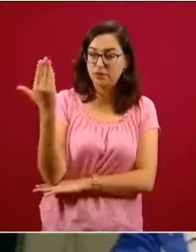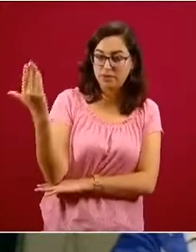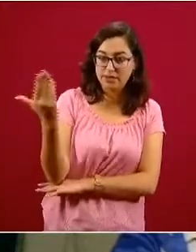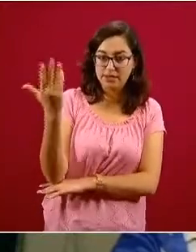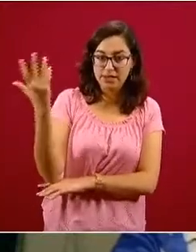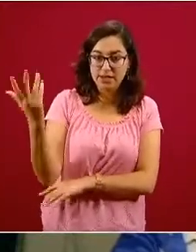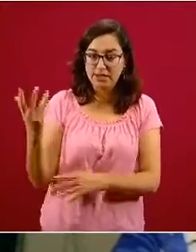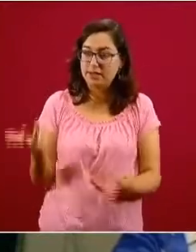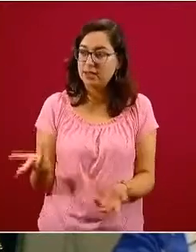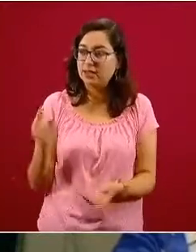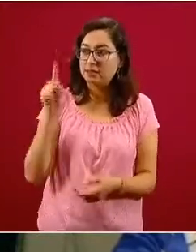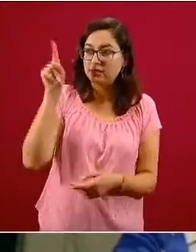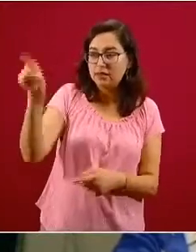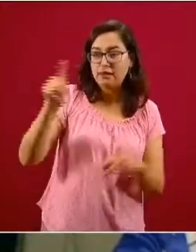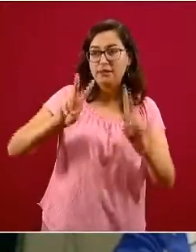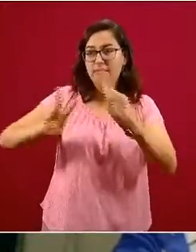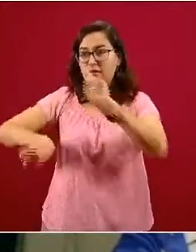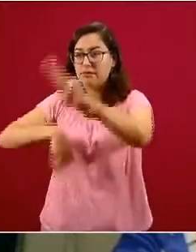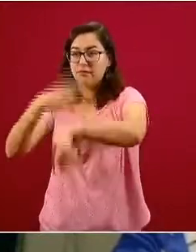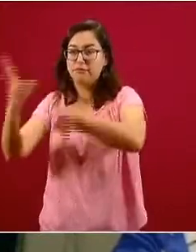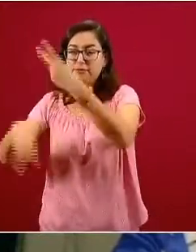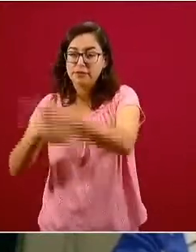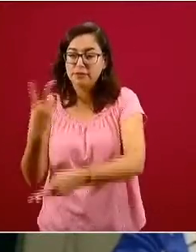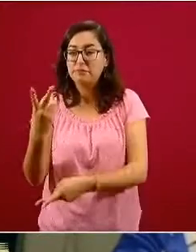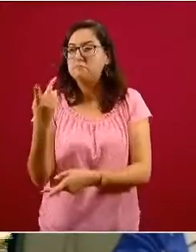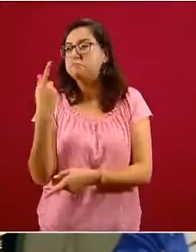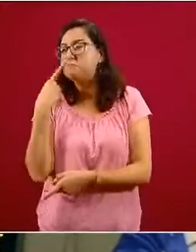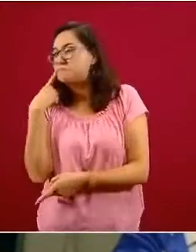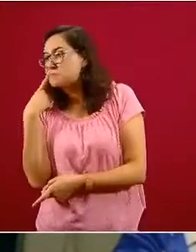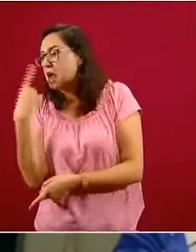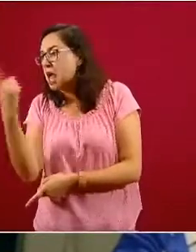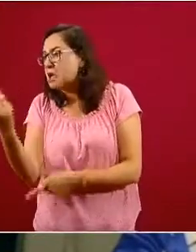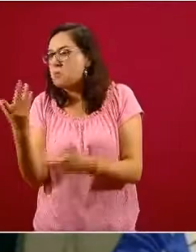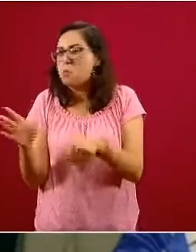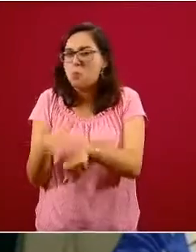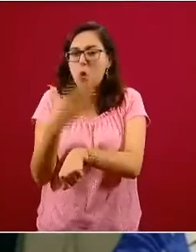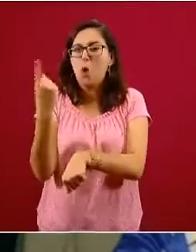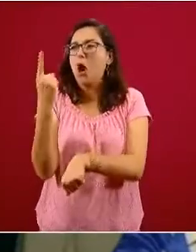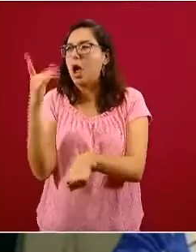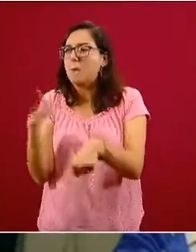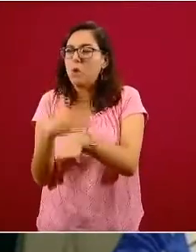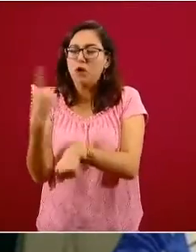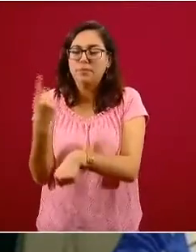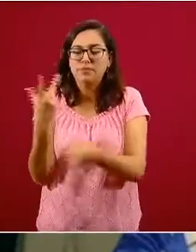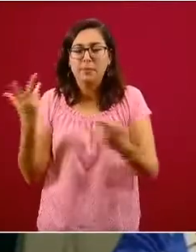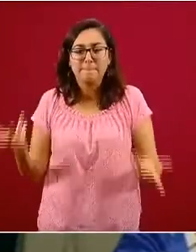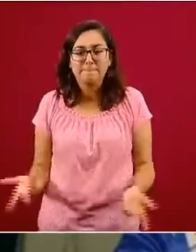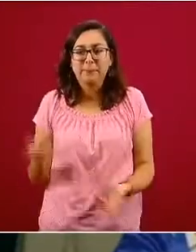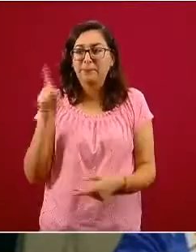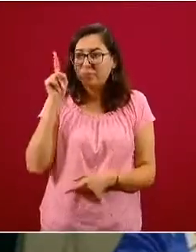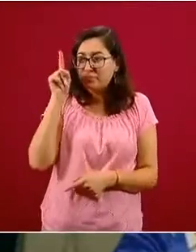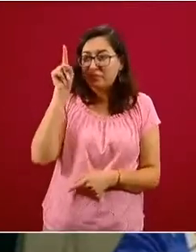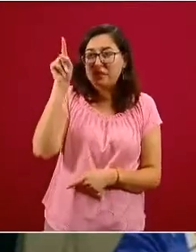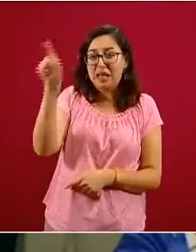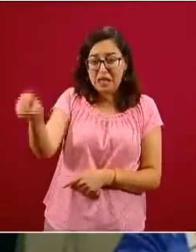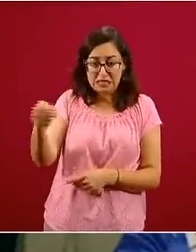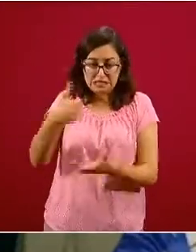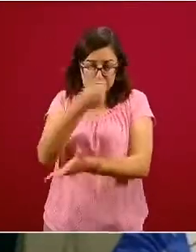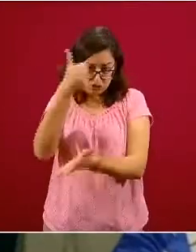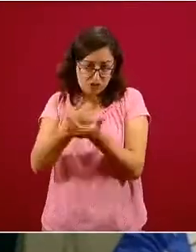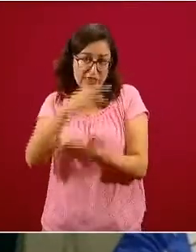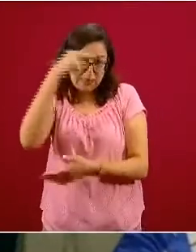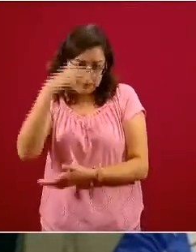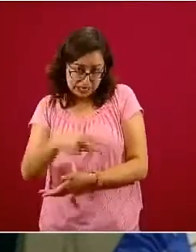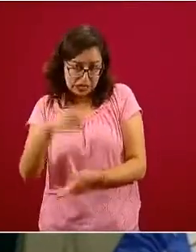muertes. Fuimos a hacer una investigación de campo a ver por qué en el municipio con más pocos habitantes de la